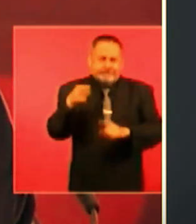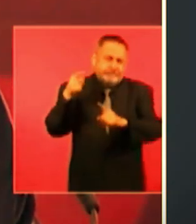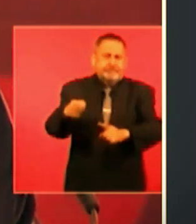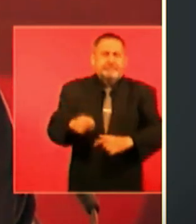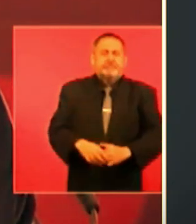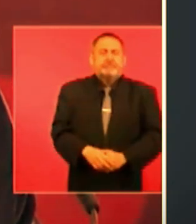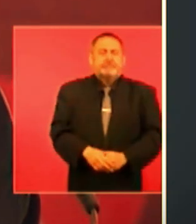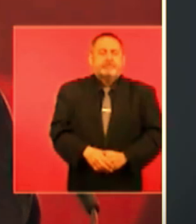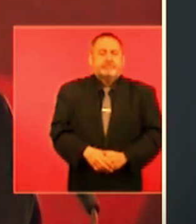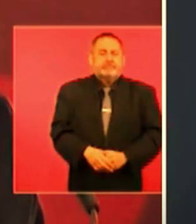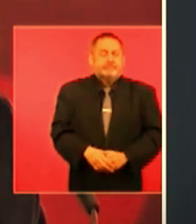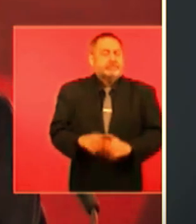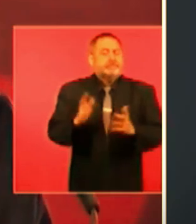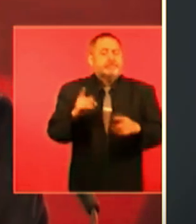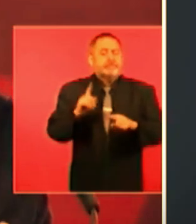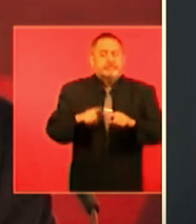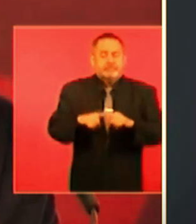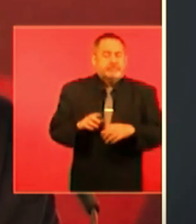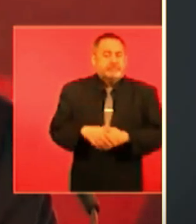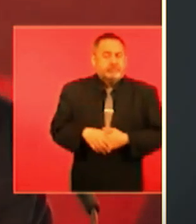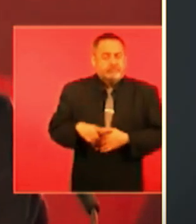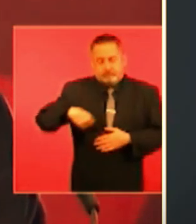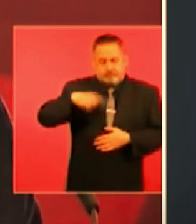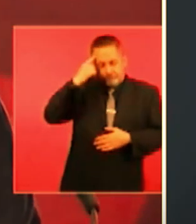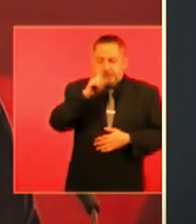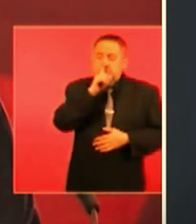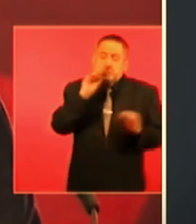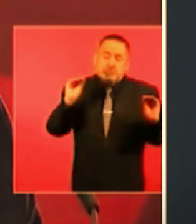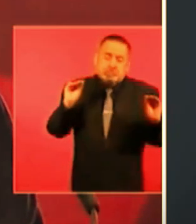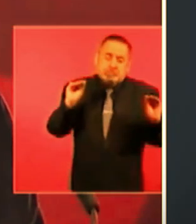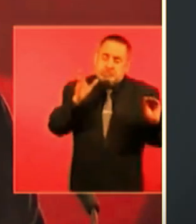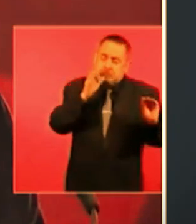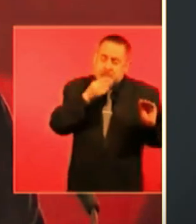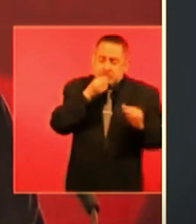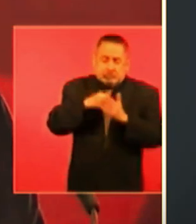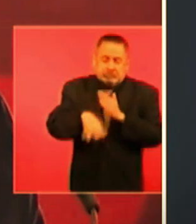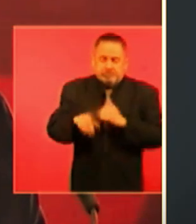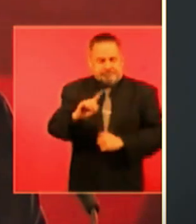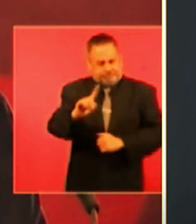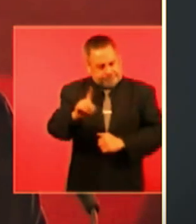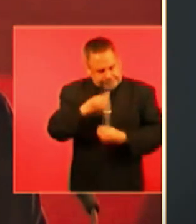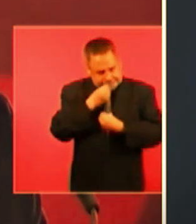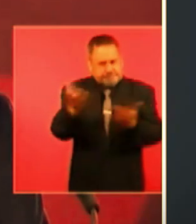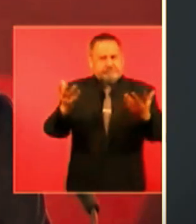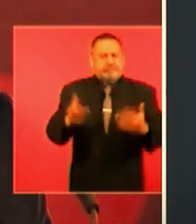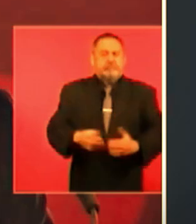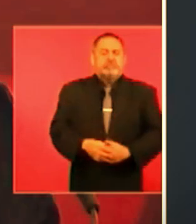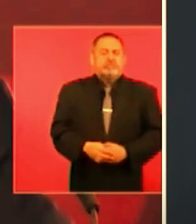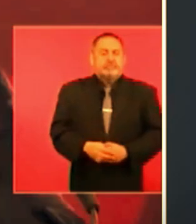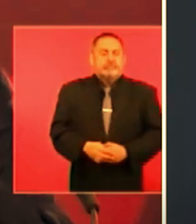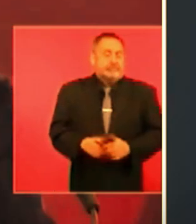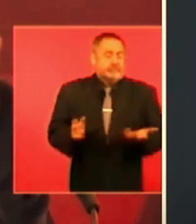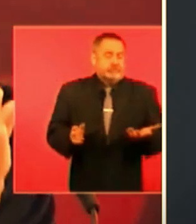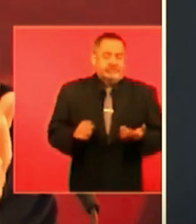los partidos establecidos han fallado tanto, la gente busca otra opción. Aquí en México pasó